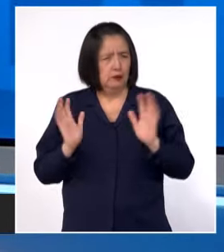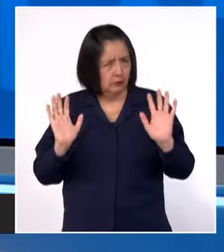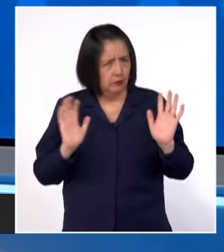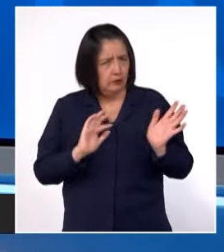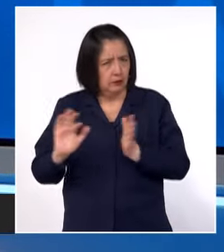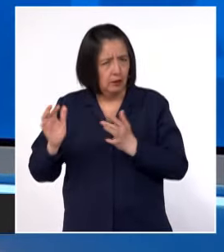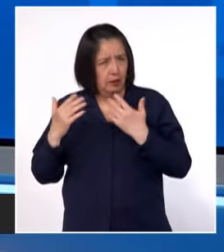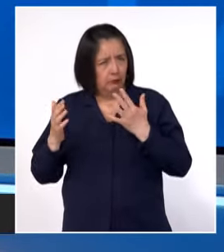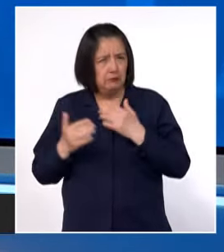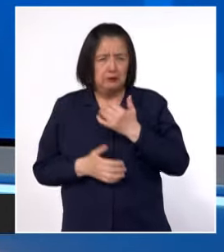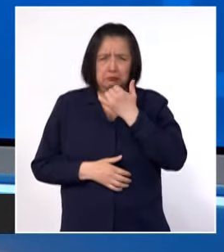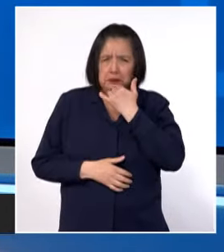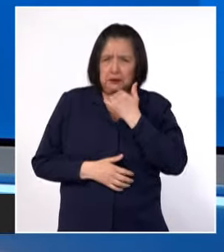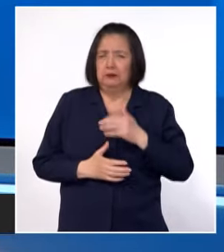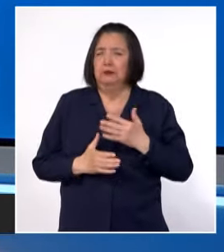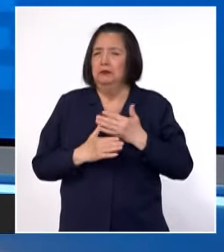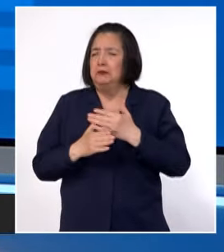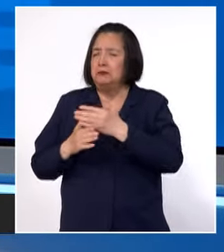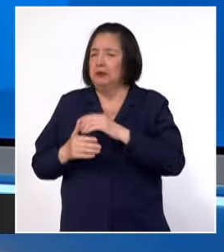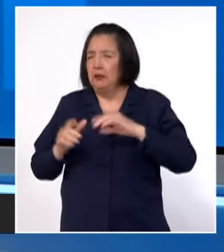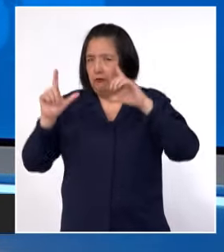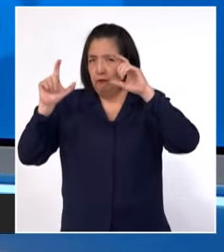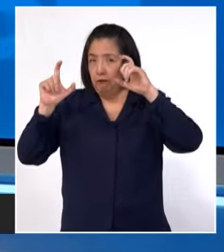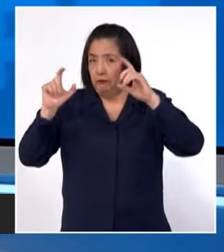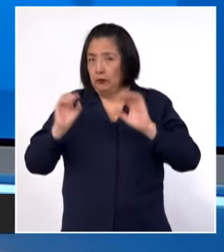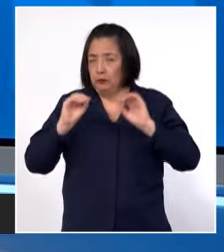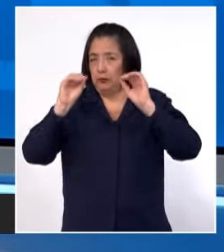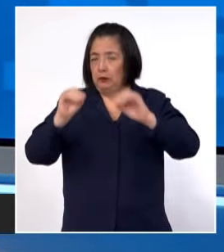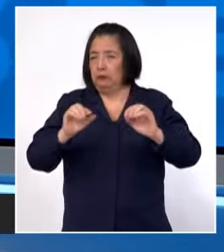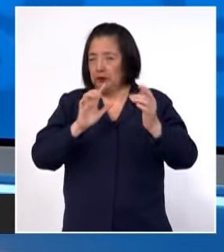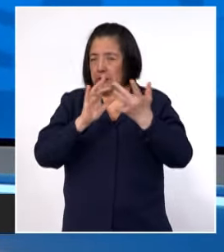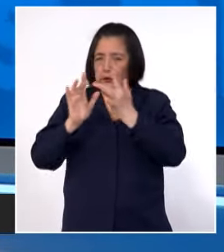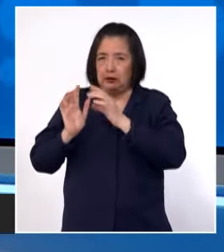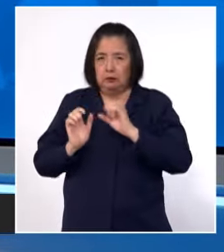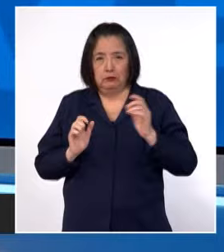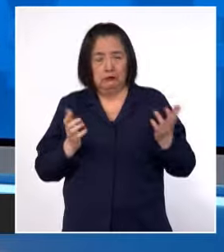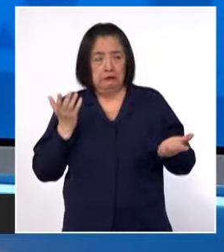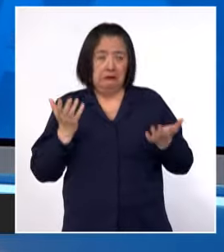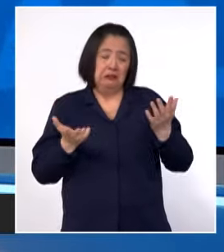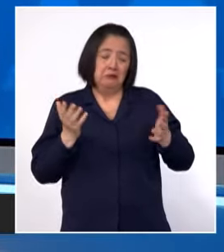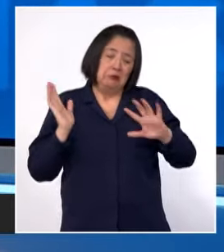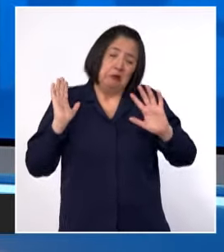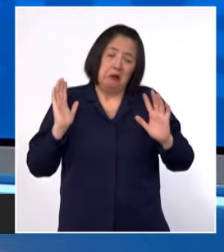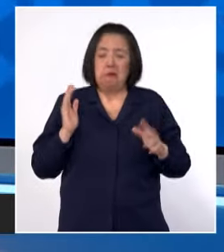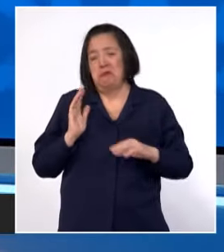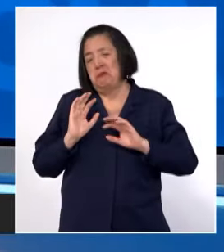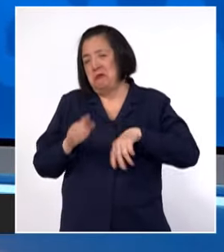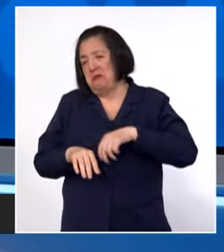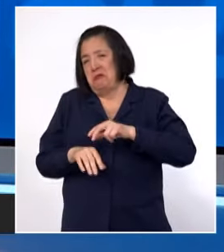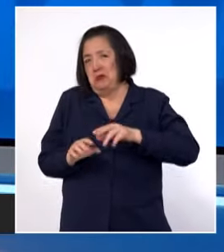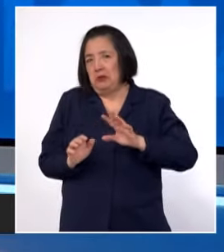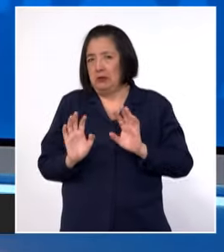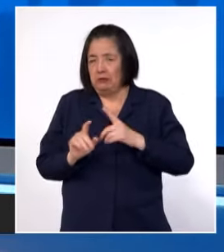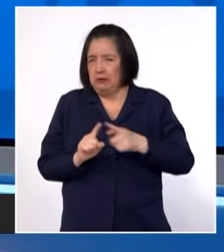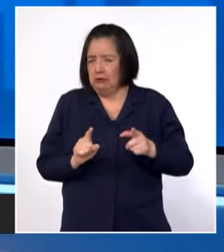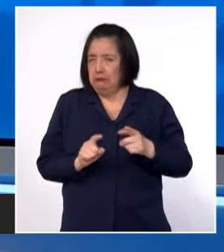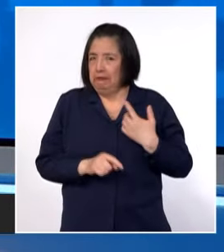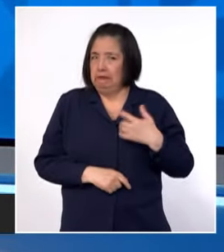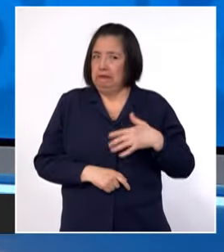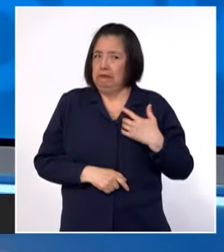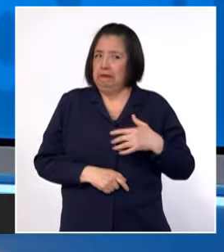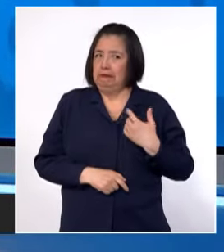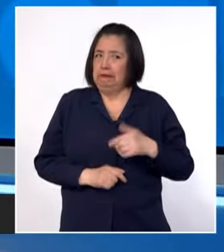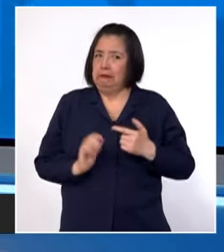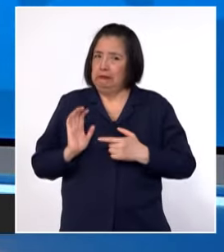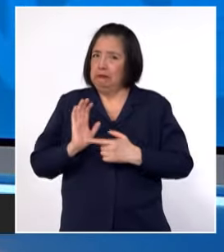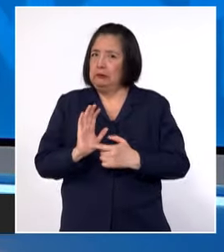hablemos de lo que sucede cuando compartimos fotos de nuestros hijos en redes sociales, algo que puede parecer inofensivo, pero ¿hasta qué punto los